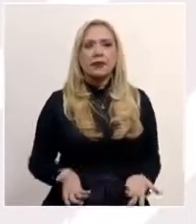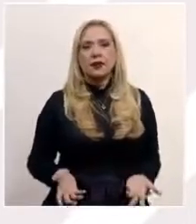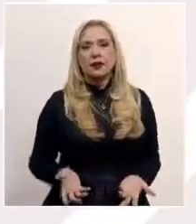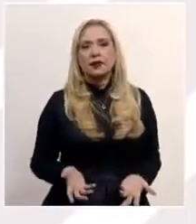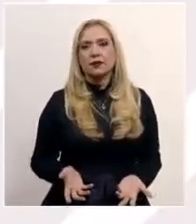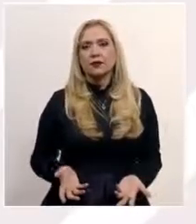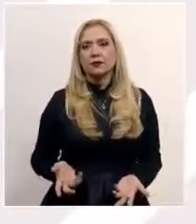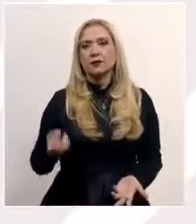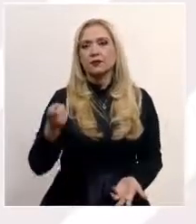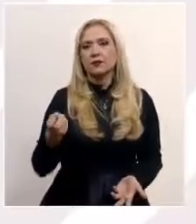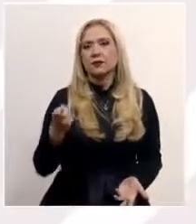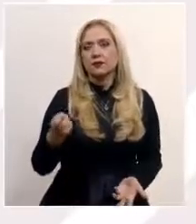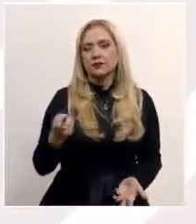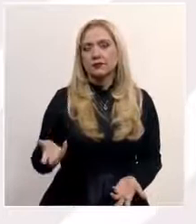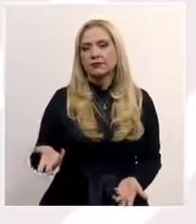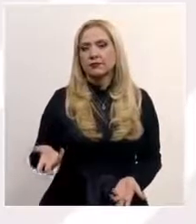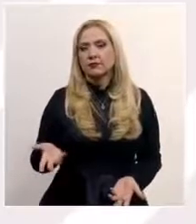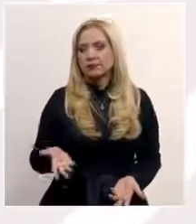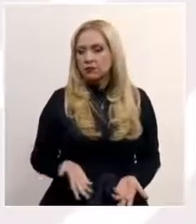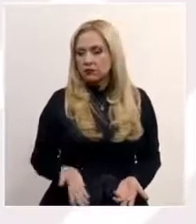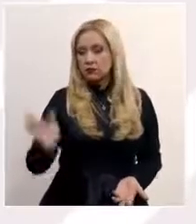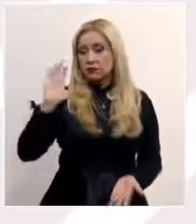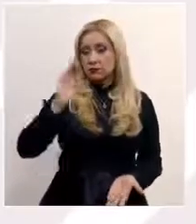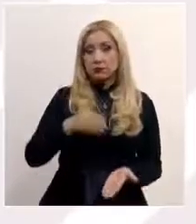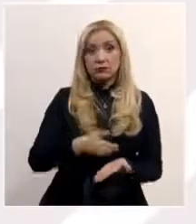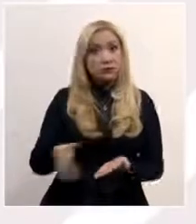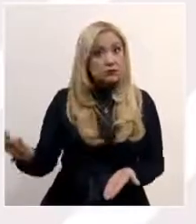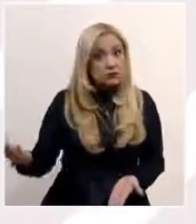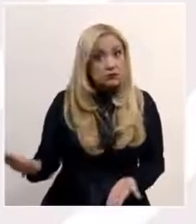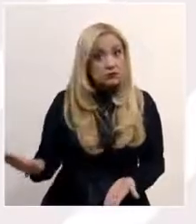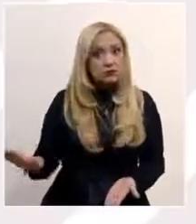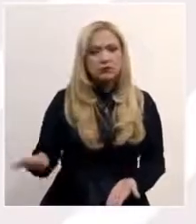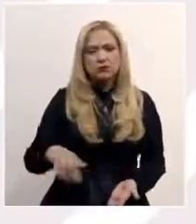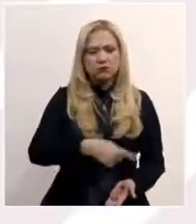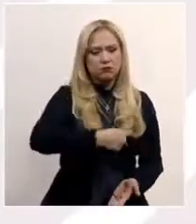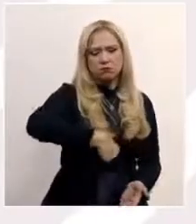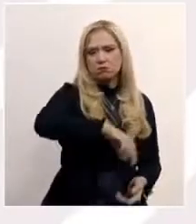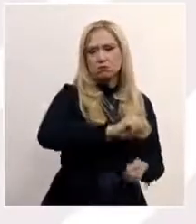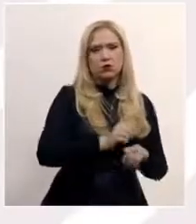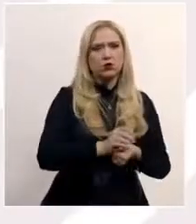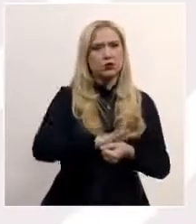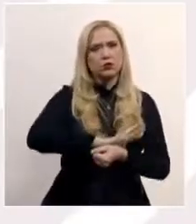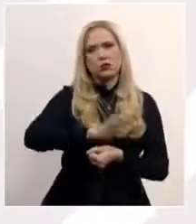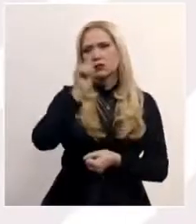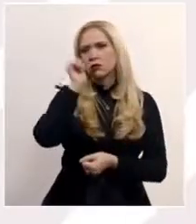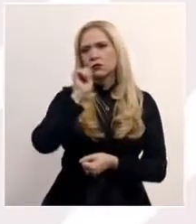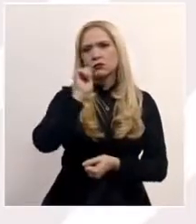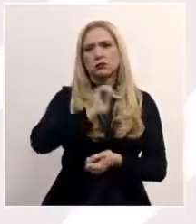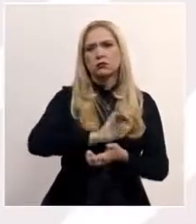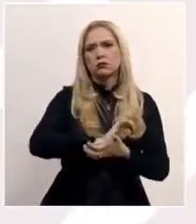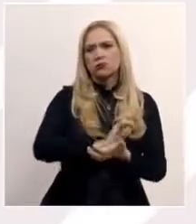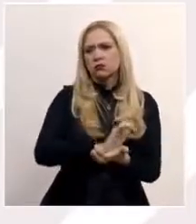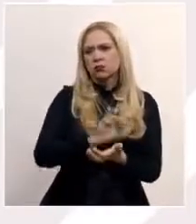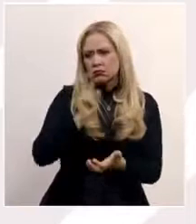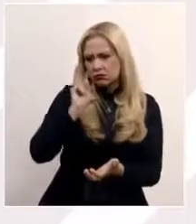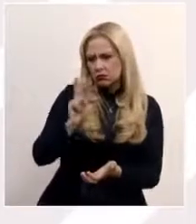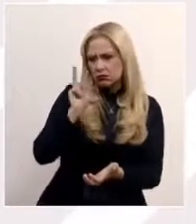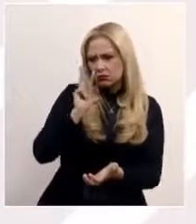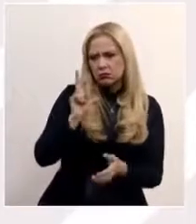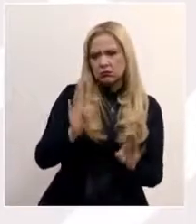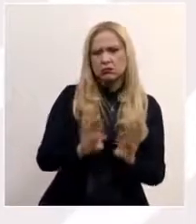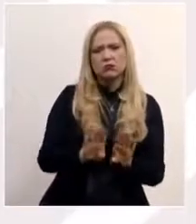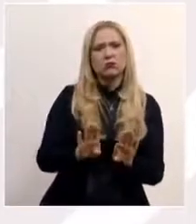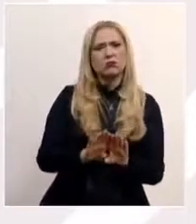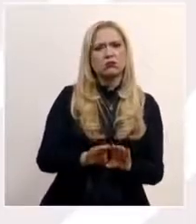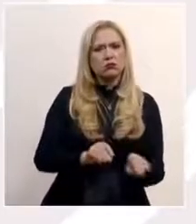cuando ocurre el despido, movernos por todos los medios para que se pueda acceder a la justicia.